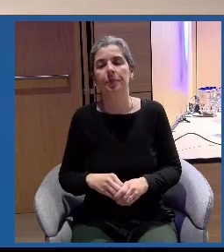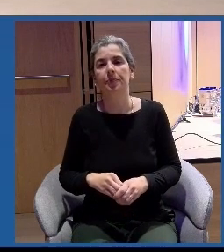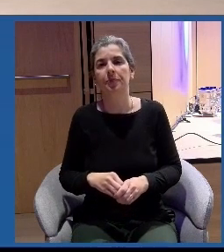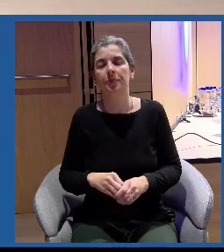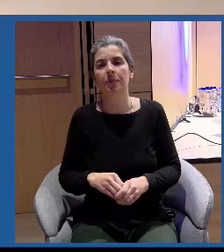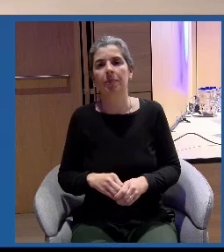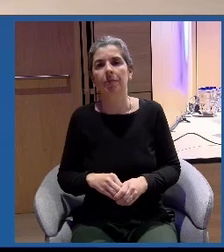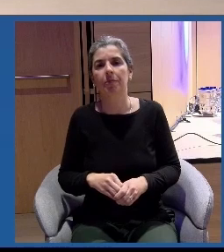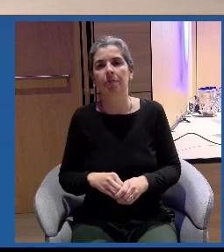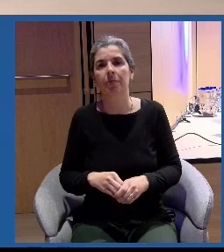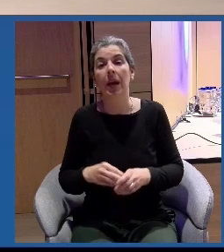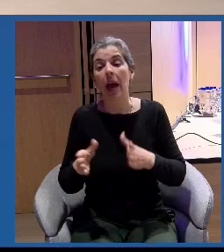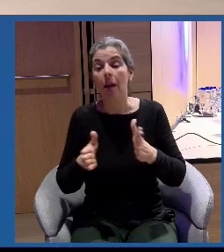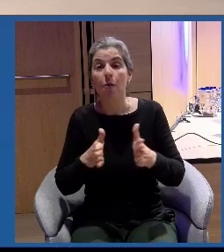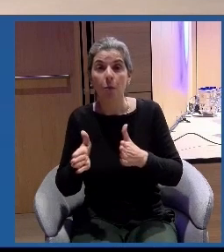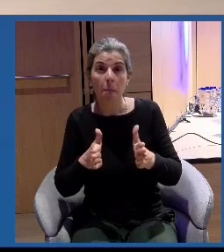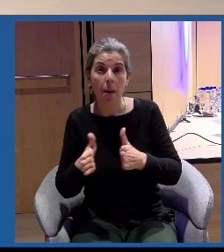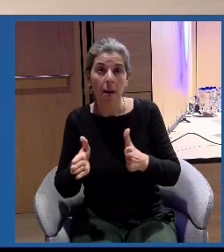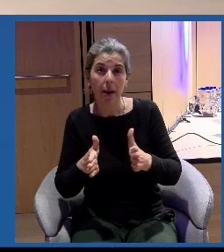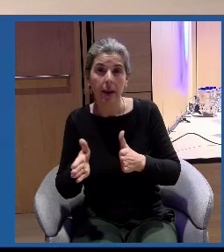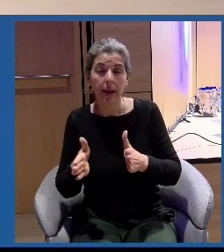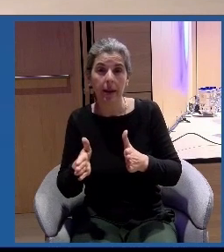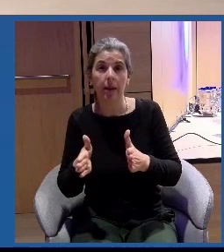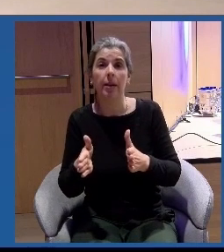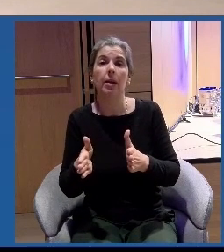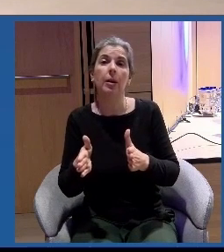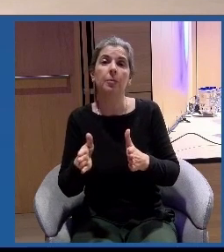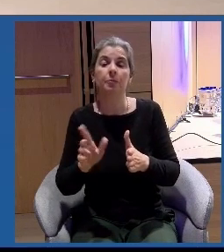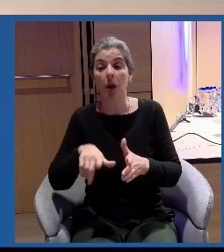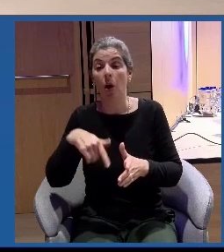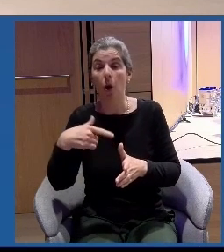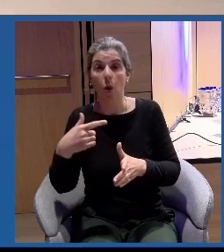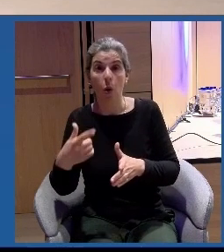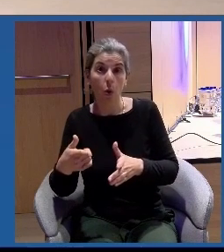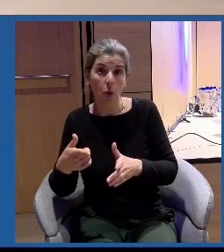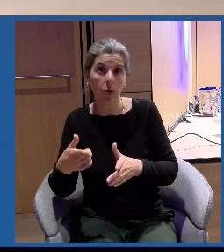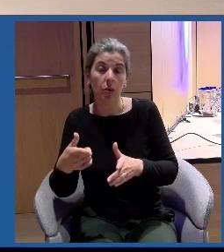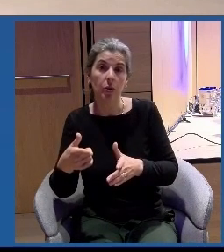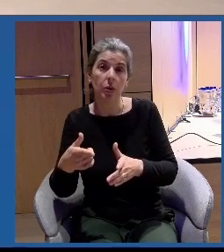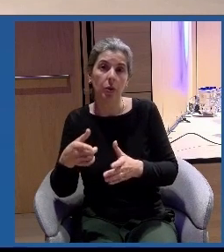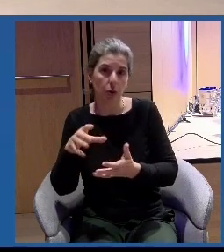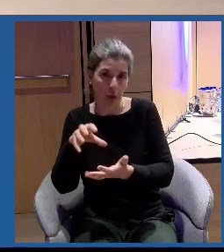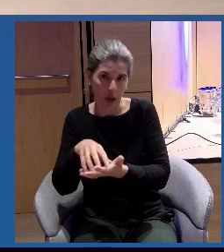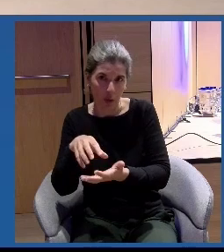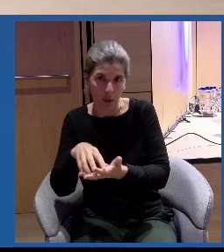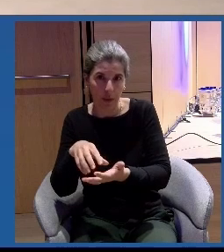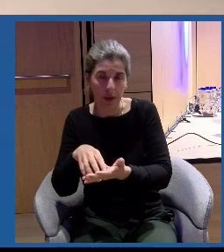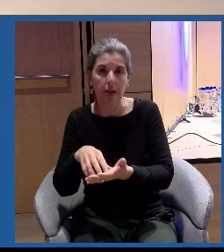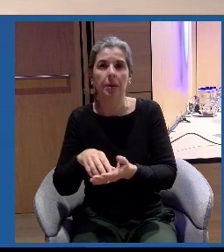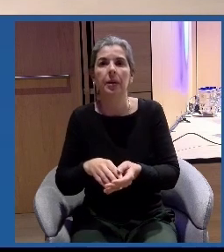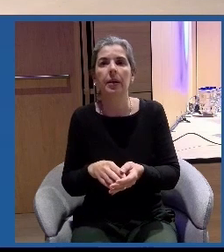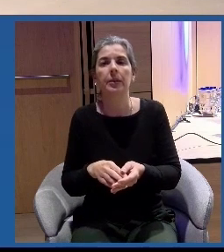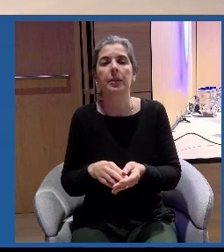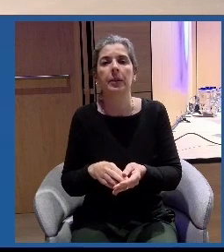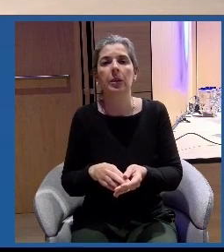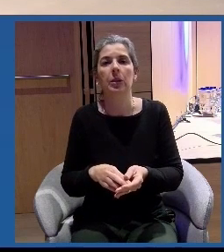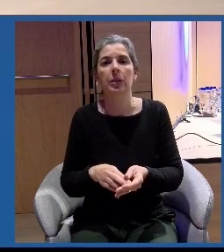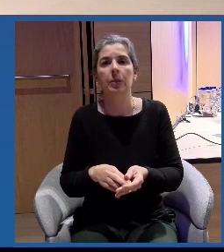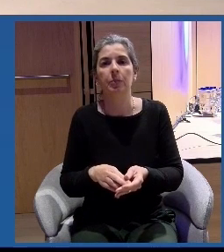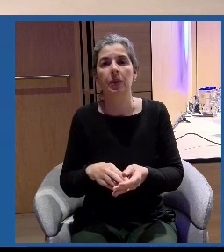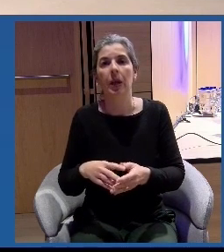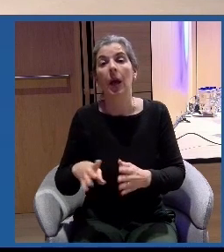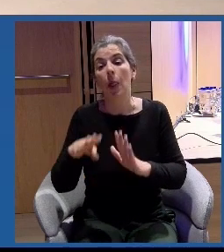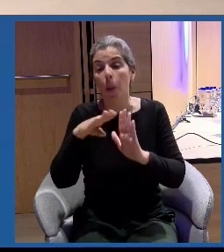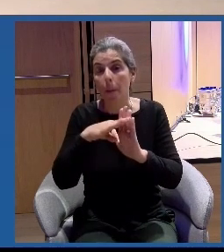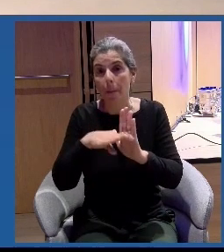En paralelo, digamos, o otro de los que hicimos, la unidad, como parte del cuarto plan